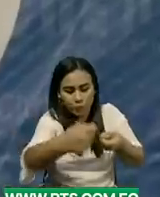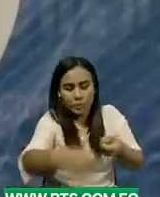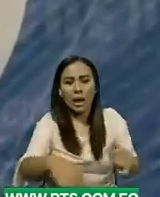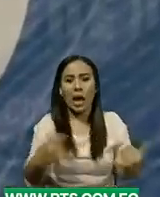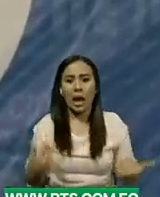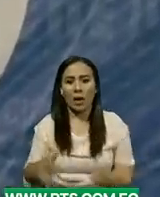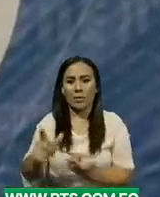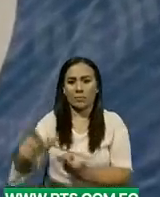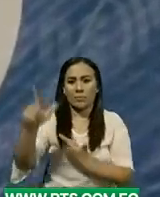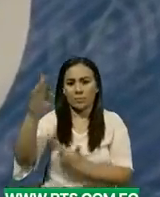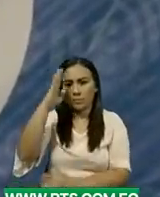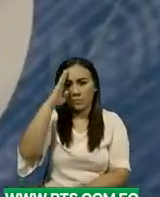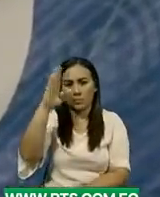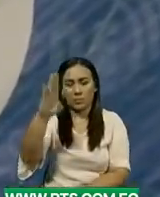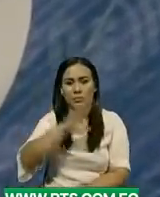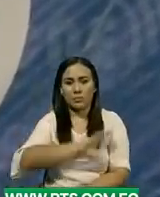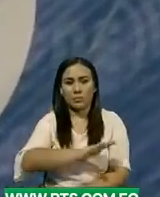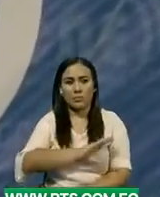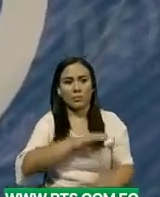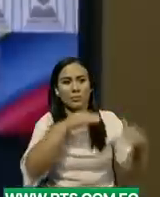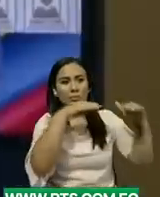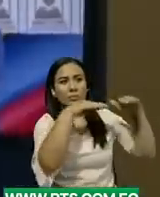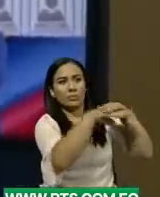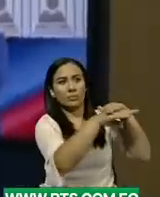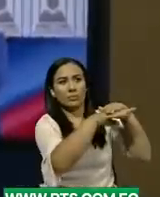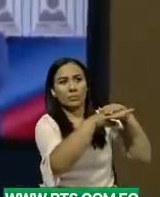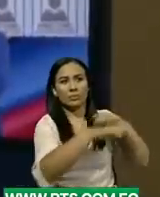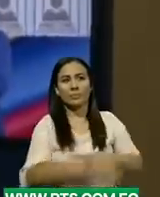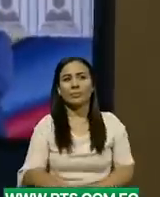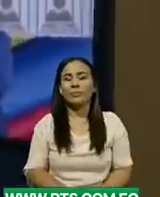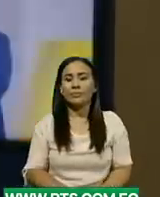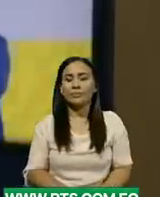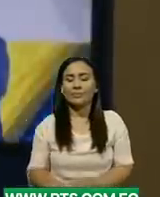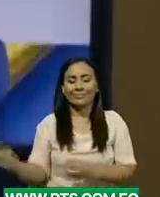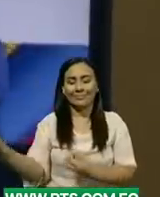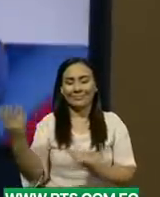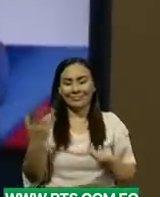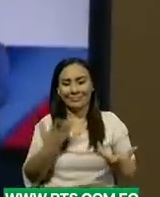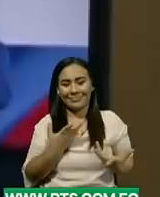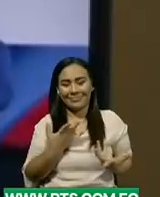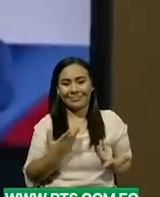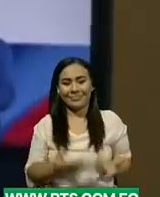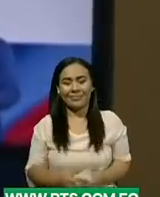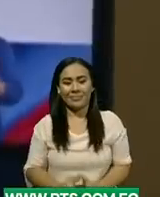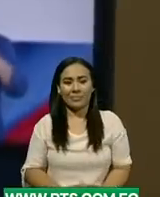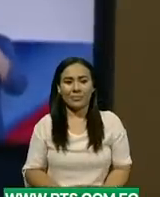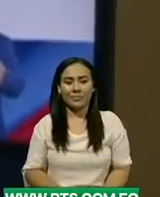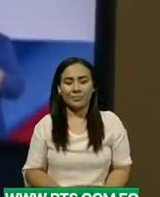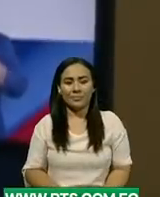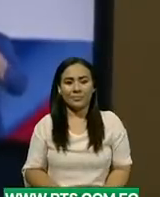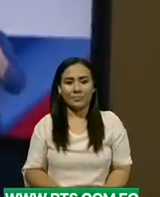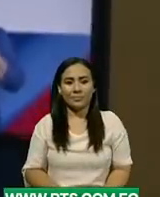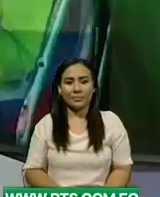policial permanecerán en las delegaciones electorales provinciales, informó Héctor